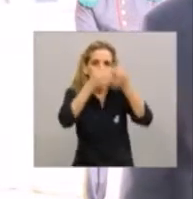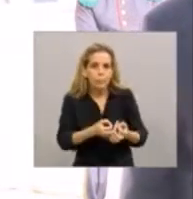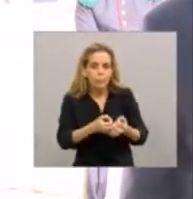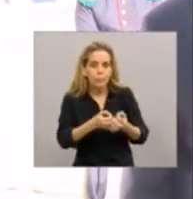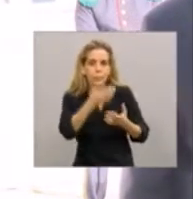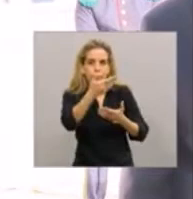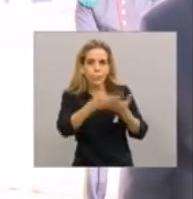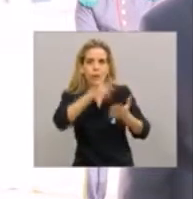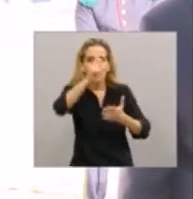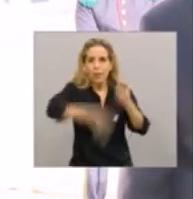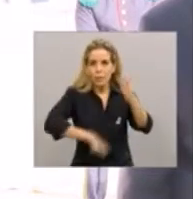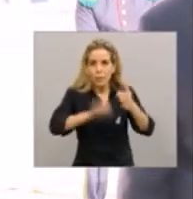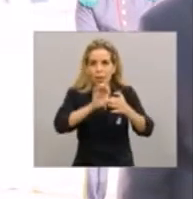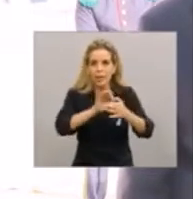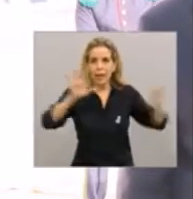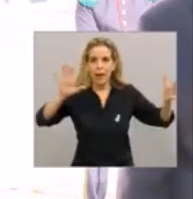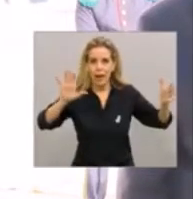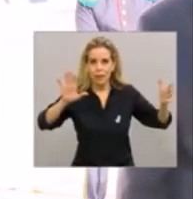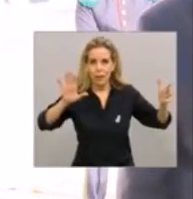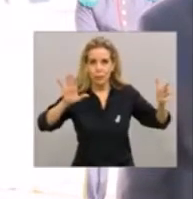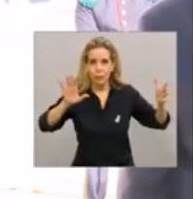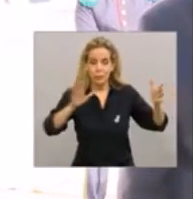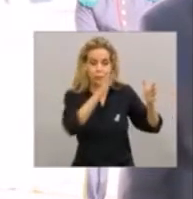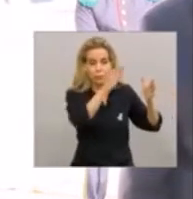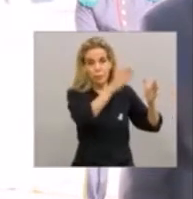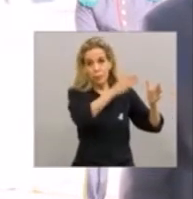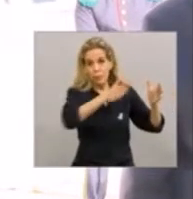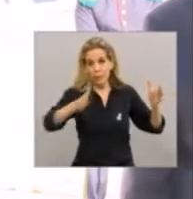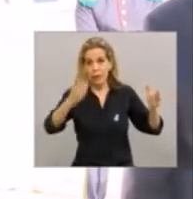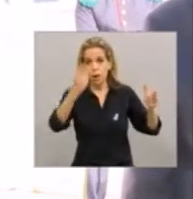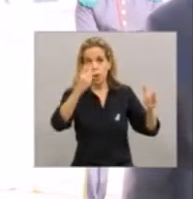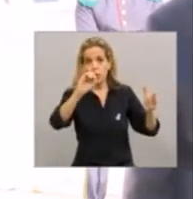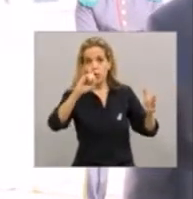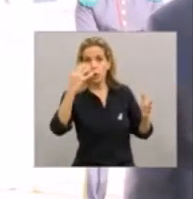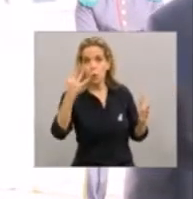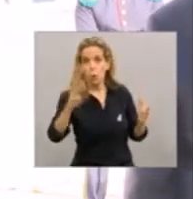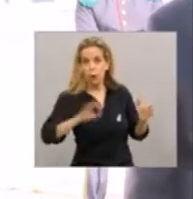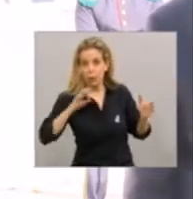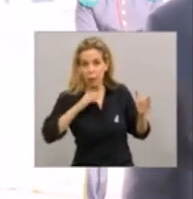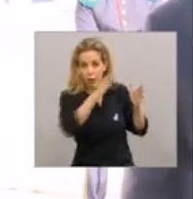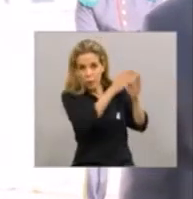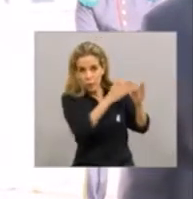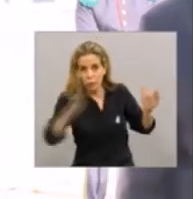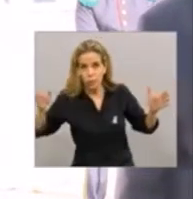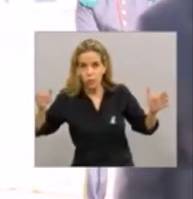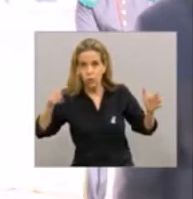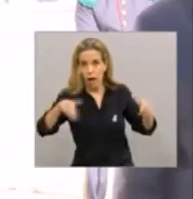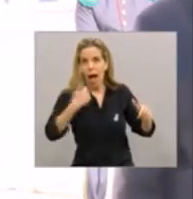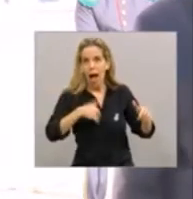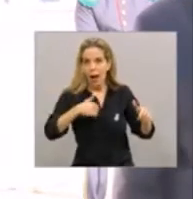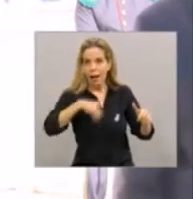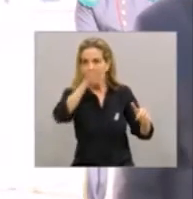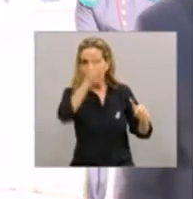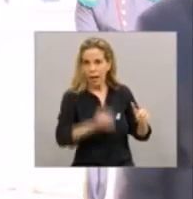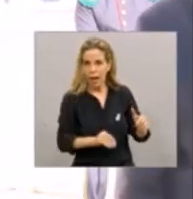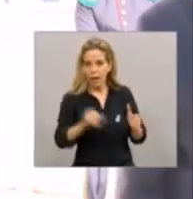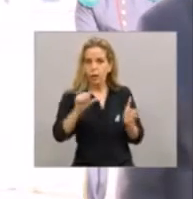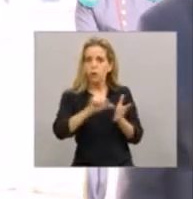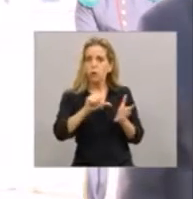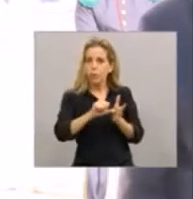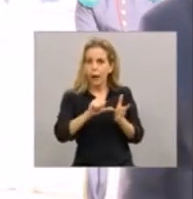y desde hace 204 años este país es un país querido alberto